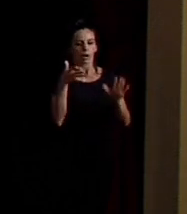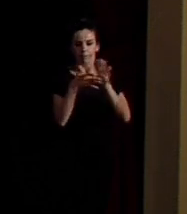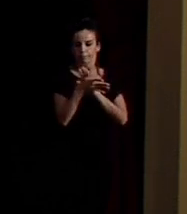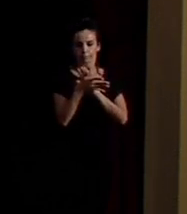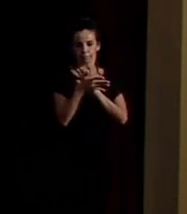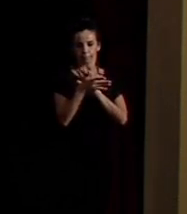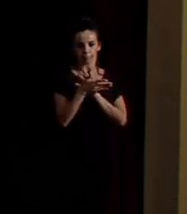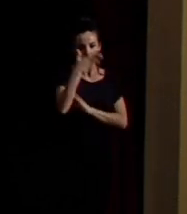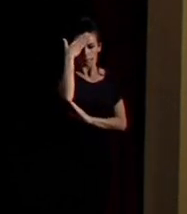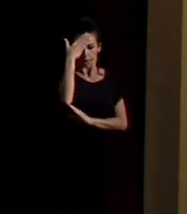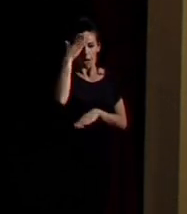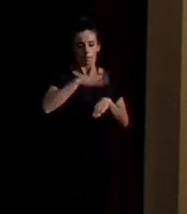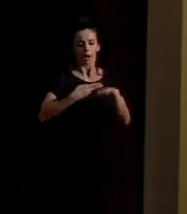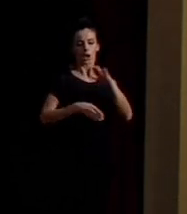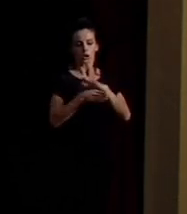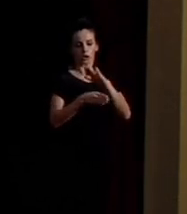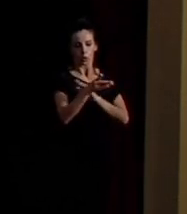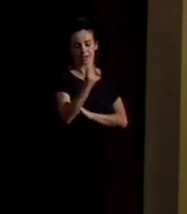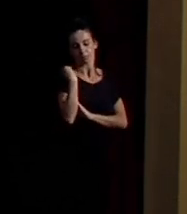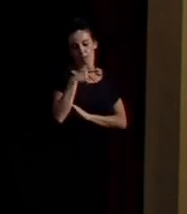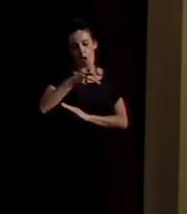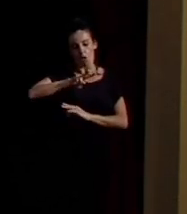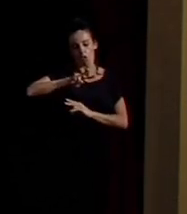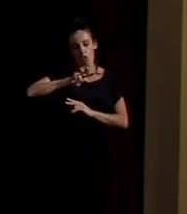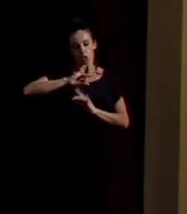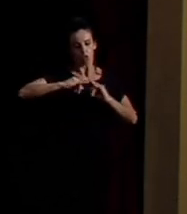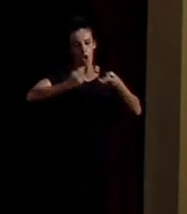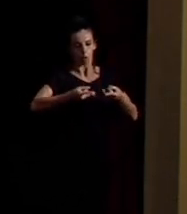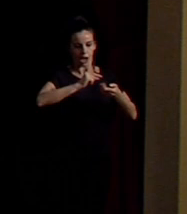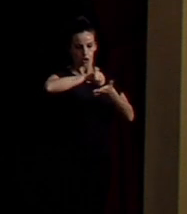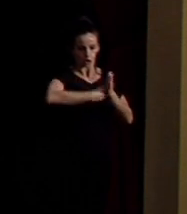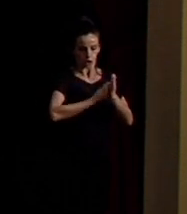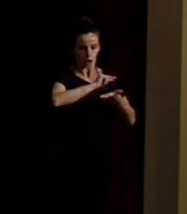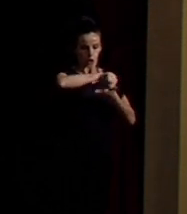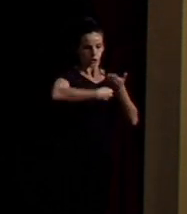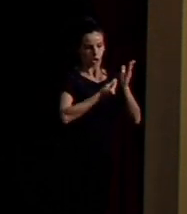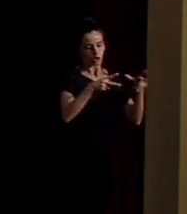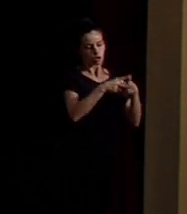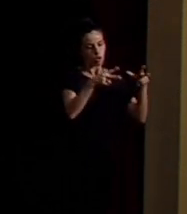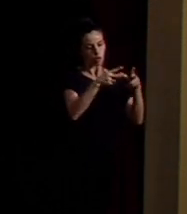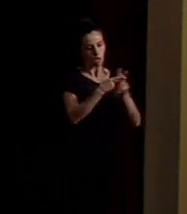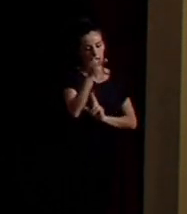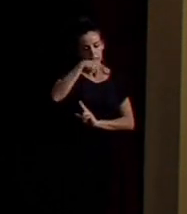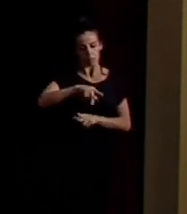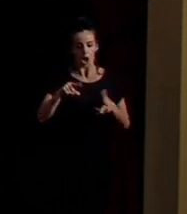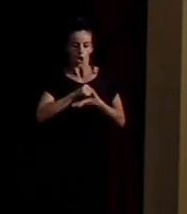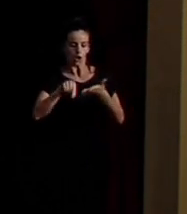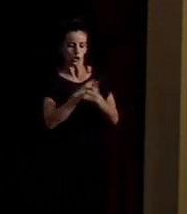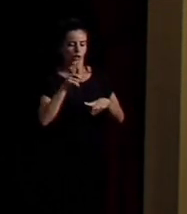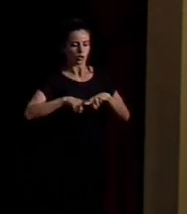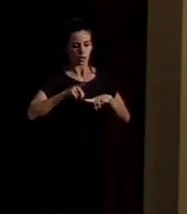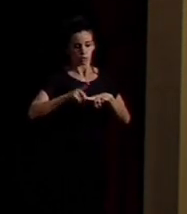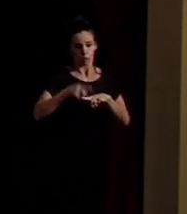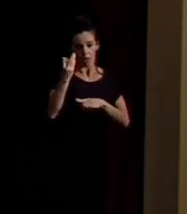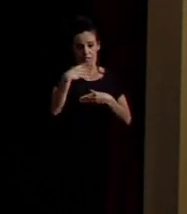esencial para el mantenimiento de ese doble contrato, ¿no?, tanto del contrato social como con el contrato sexual, que está en la base